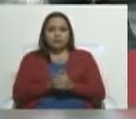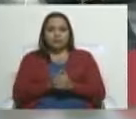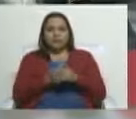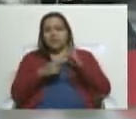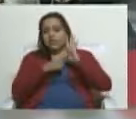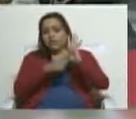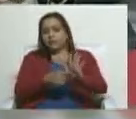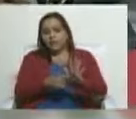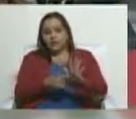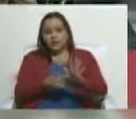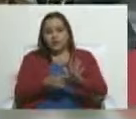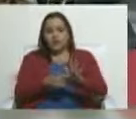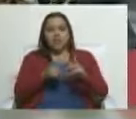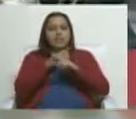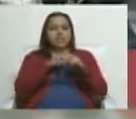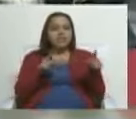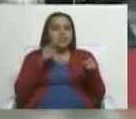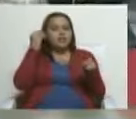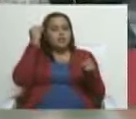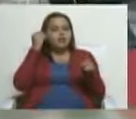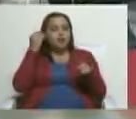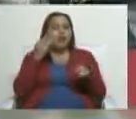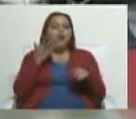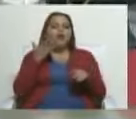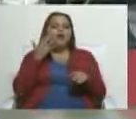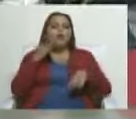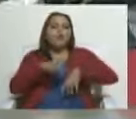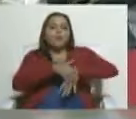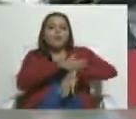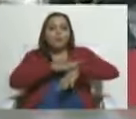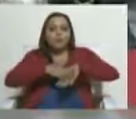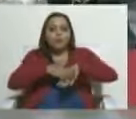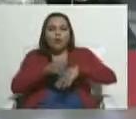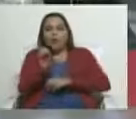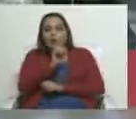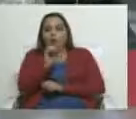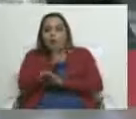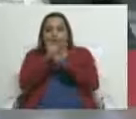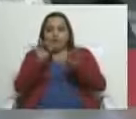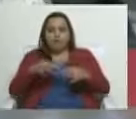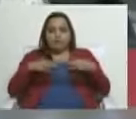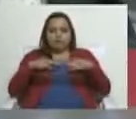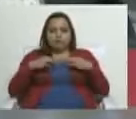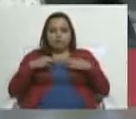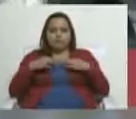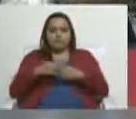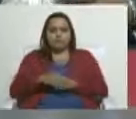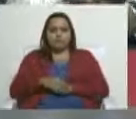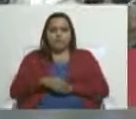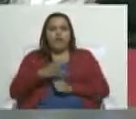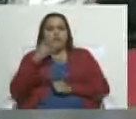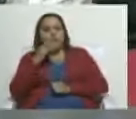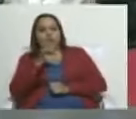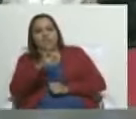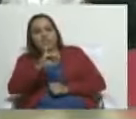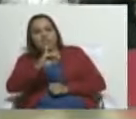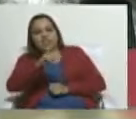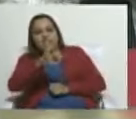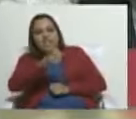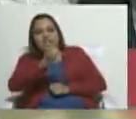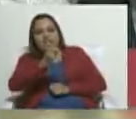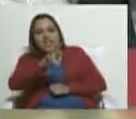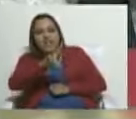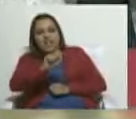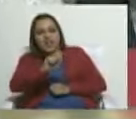manifiestan por diferencias en el tipo de piel, que se diferencian en el tipo de vestimenta. Orlando Figuera. Orlando Figuera,